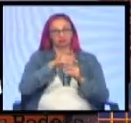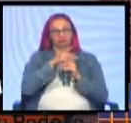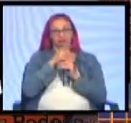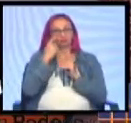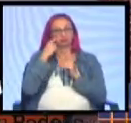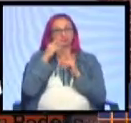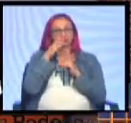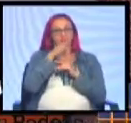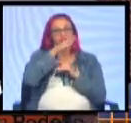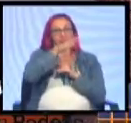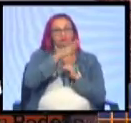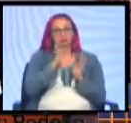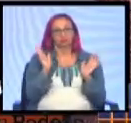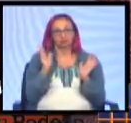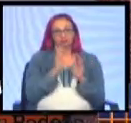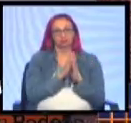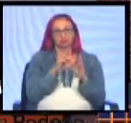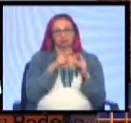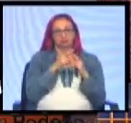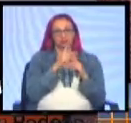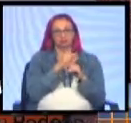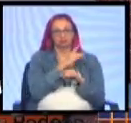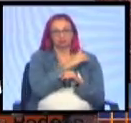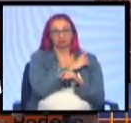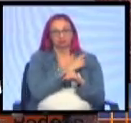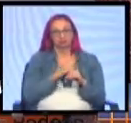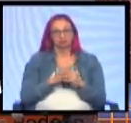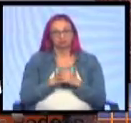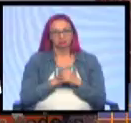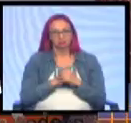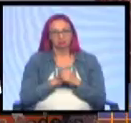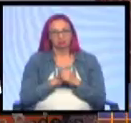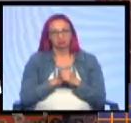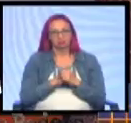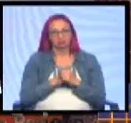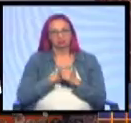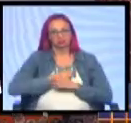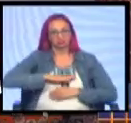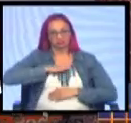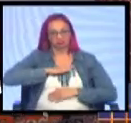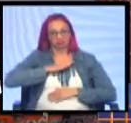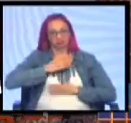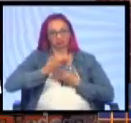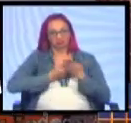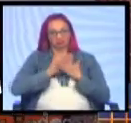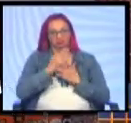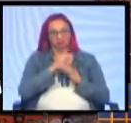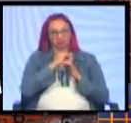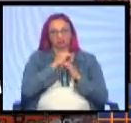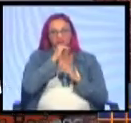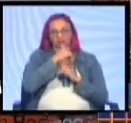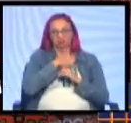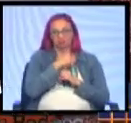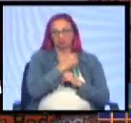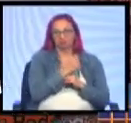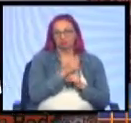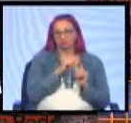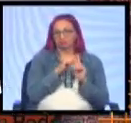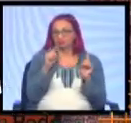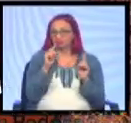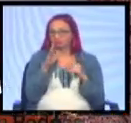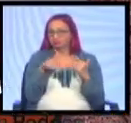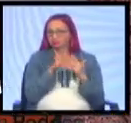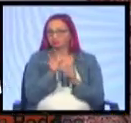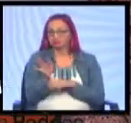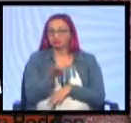por asistir a las sesiones de junta directiva. Es un honor servirle a la junta y no tener un salario, pero de